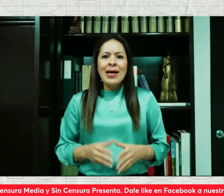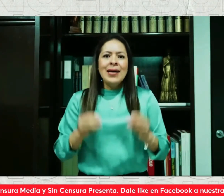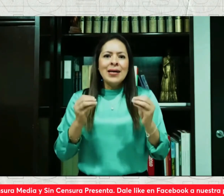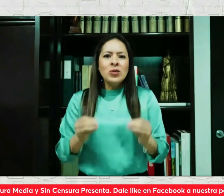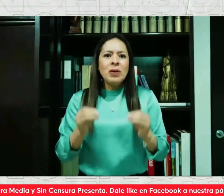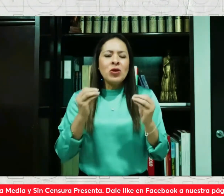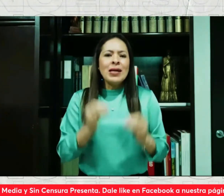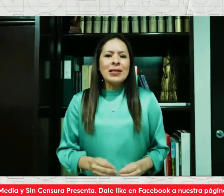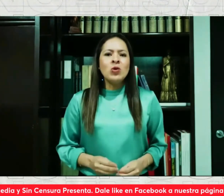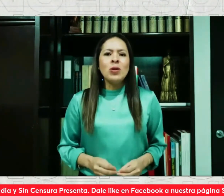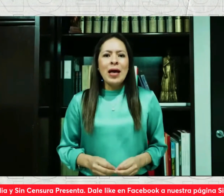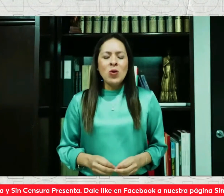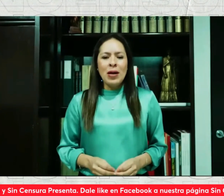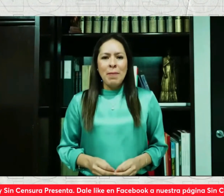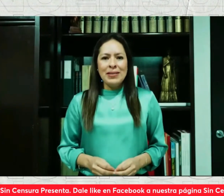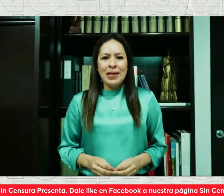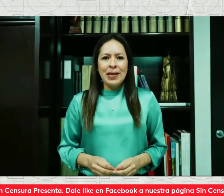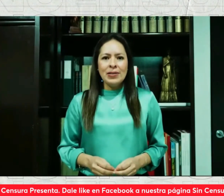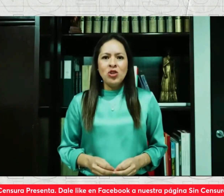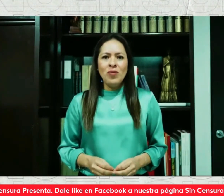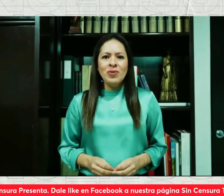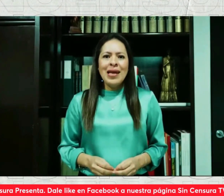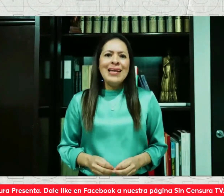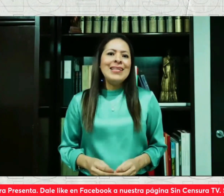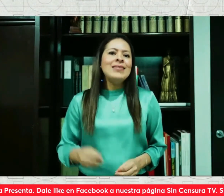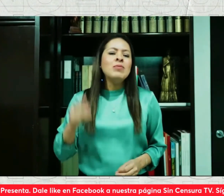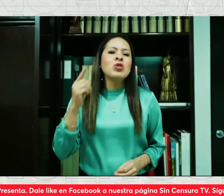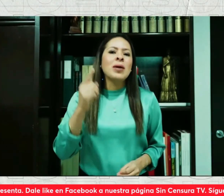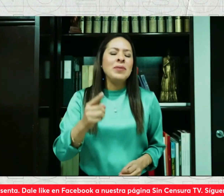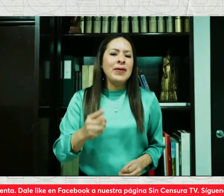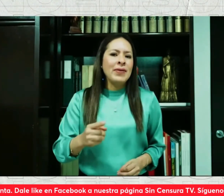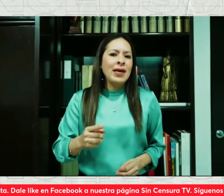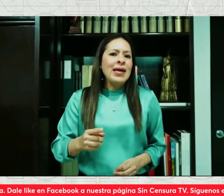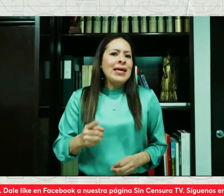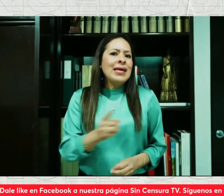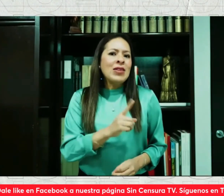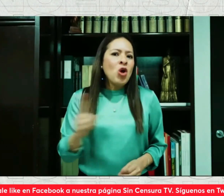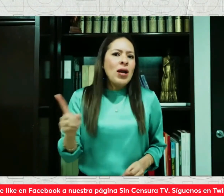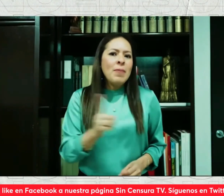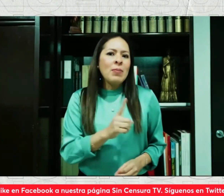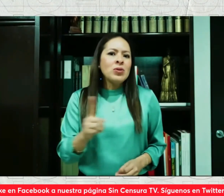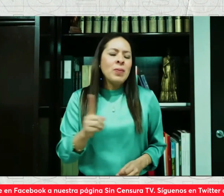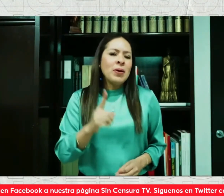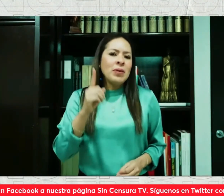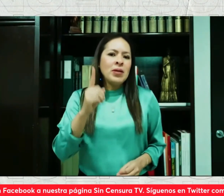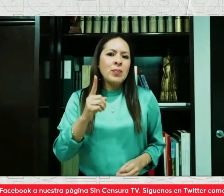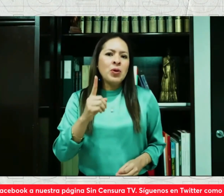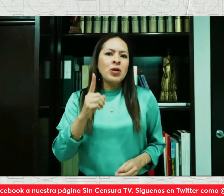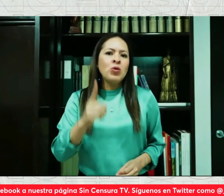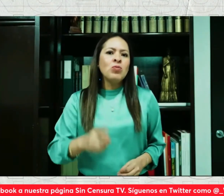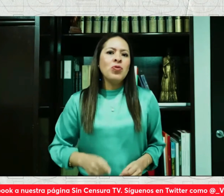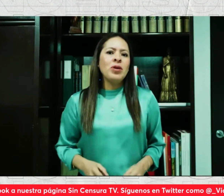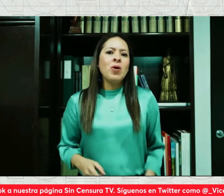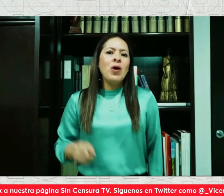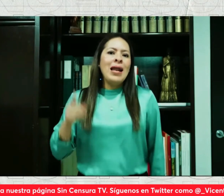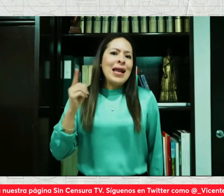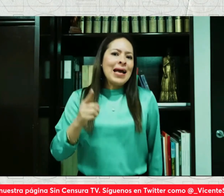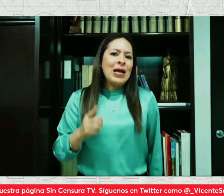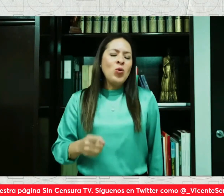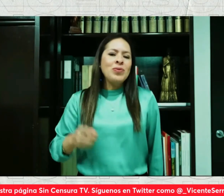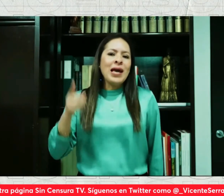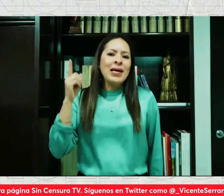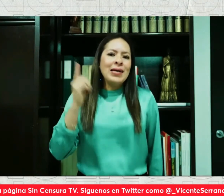Cardona, respecto del resultado en la pasada elección, le decimos que miente y que no le vamos a permitir por ningún motivo